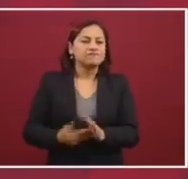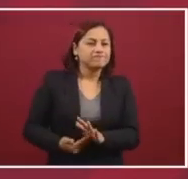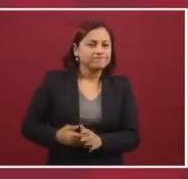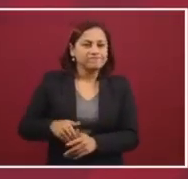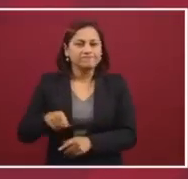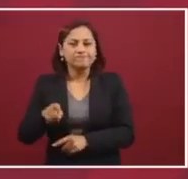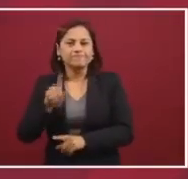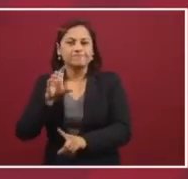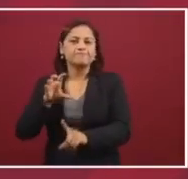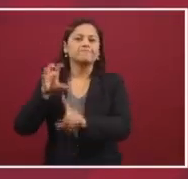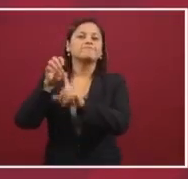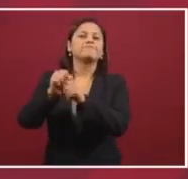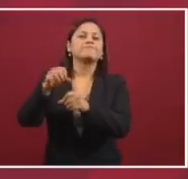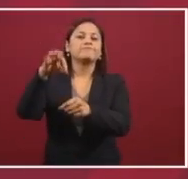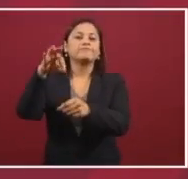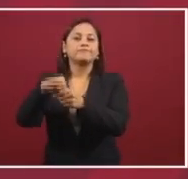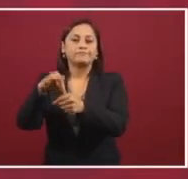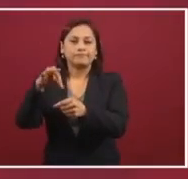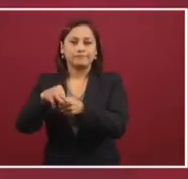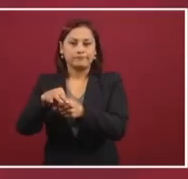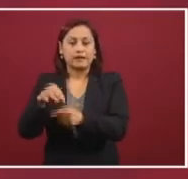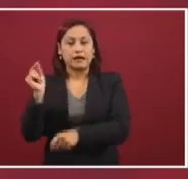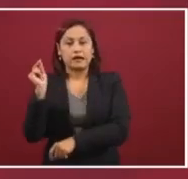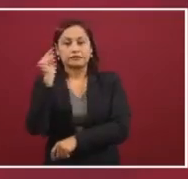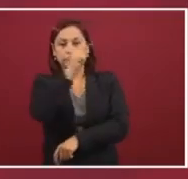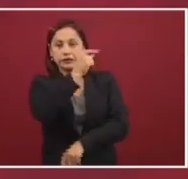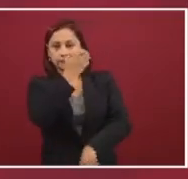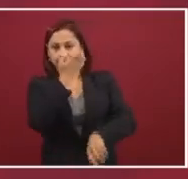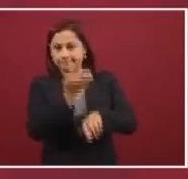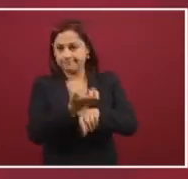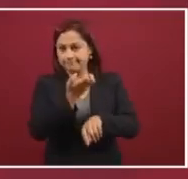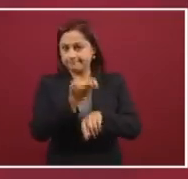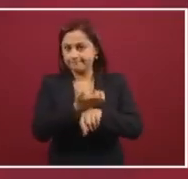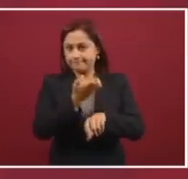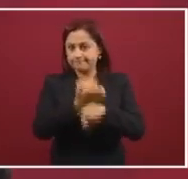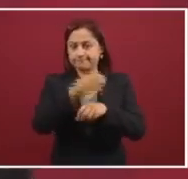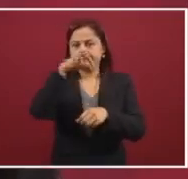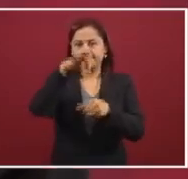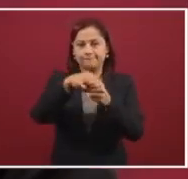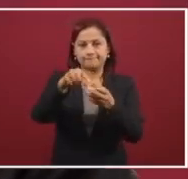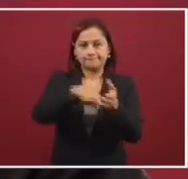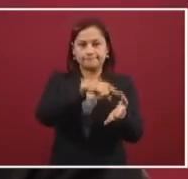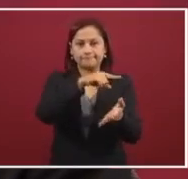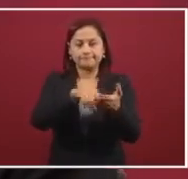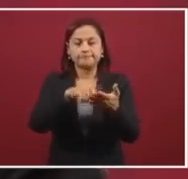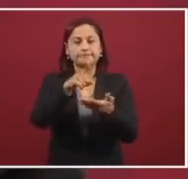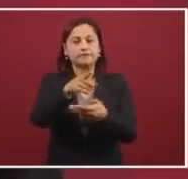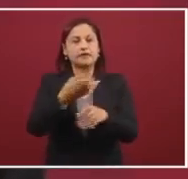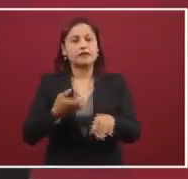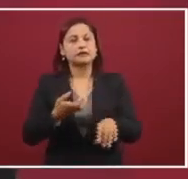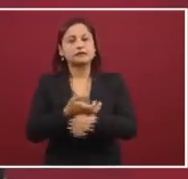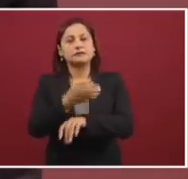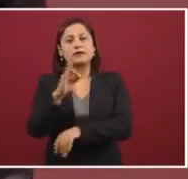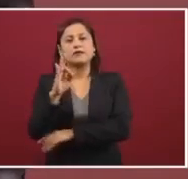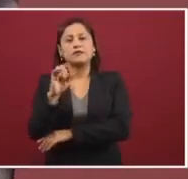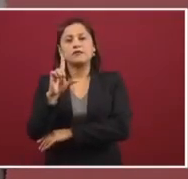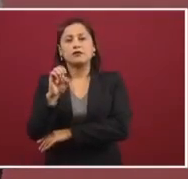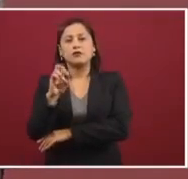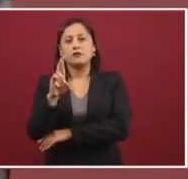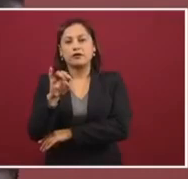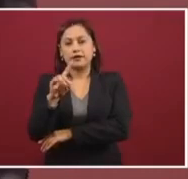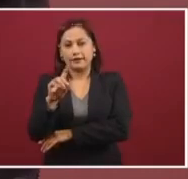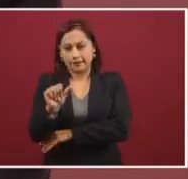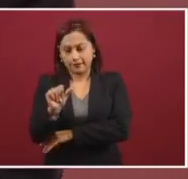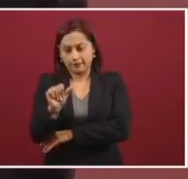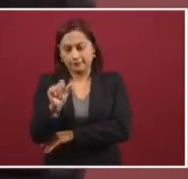en eeuu en particular en la florida y